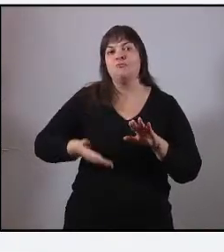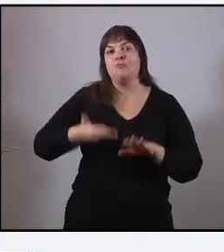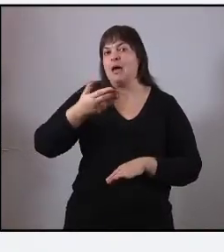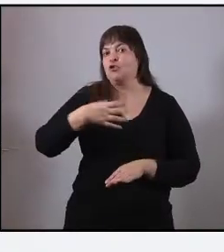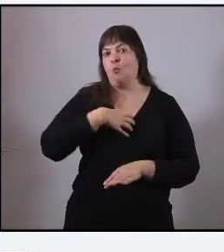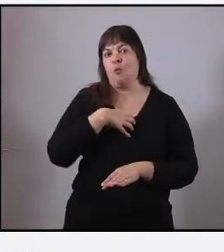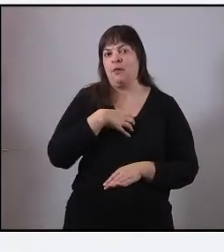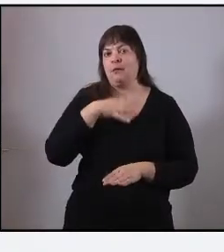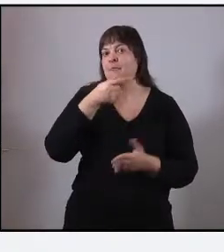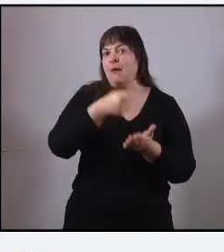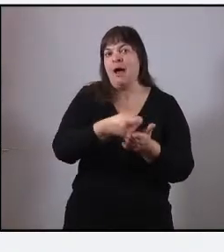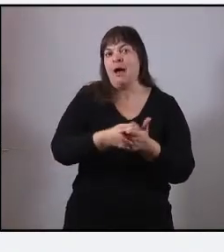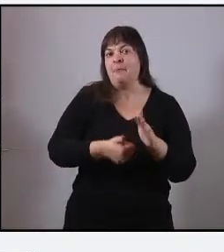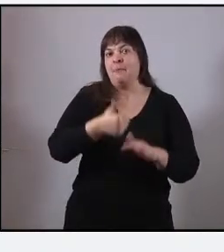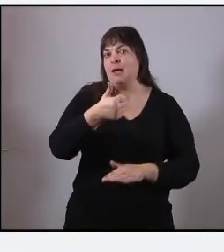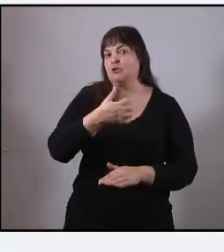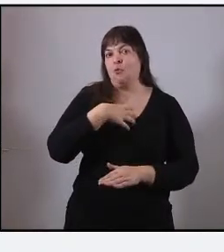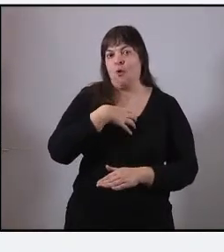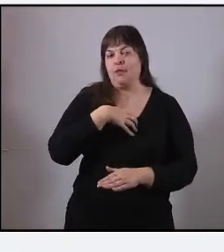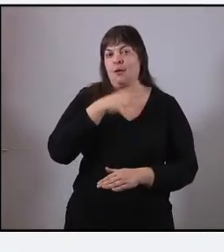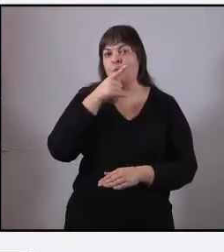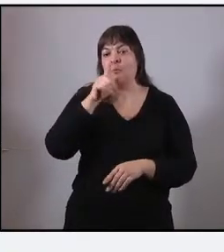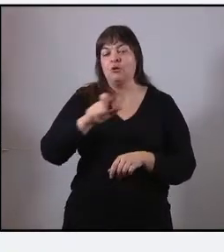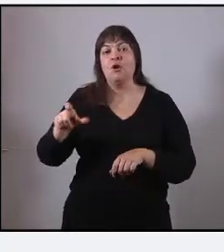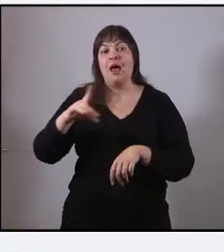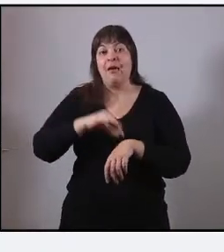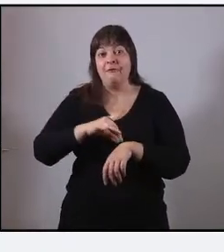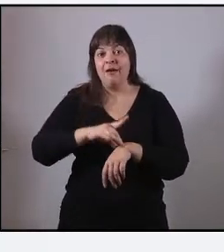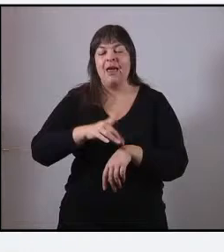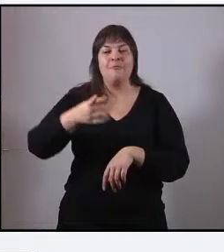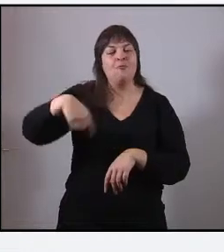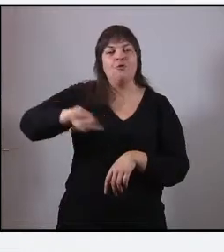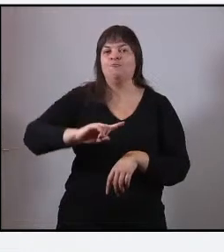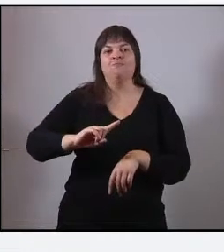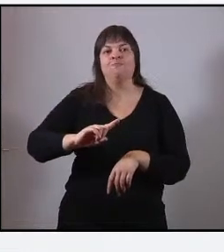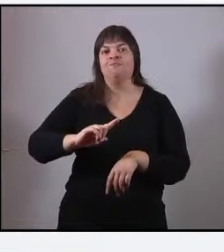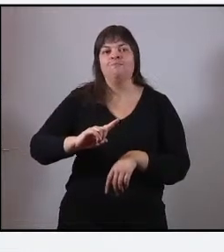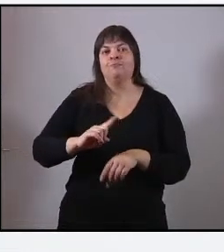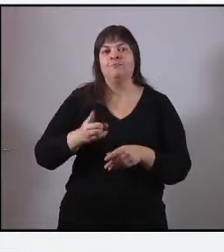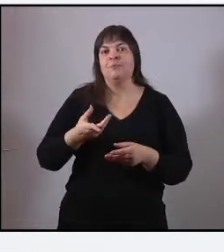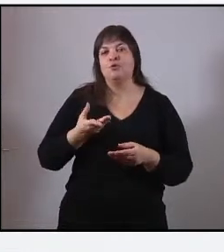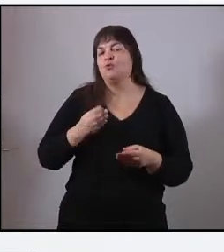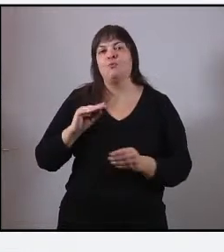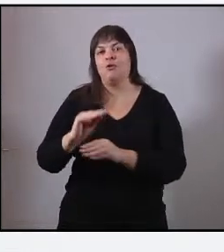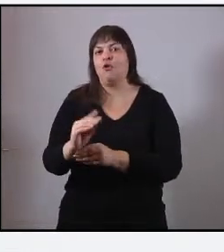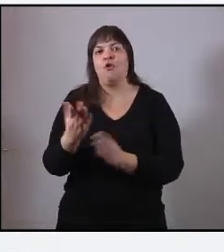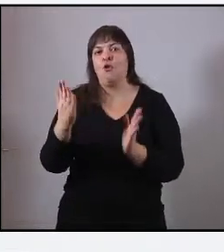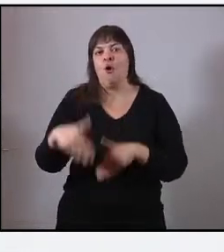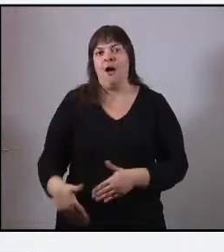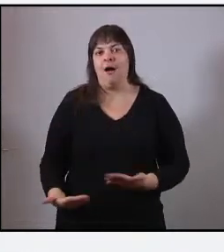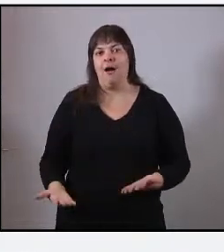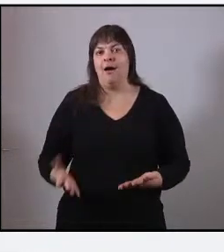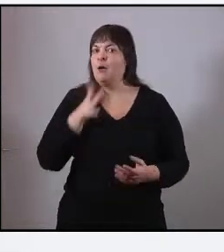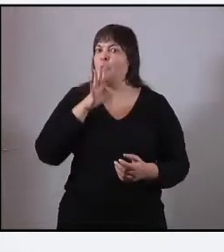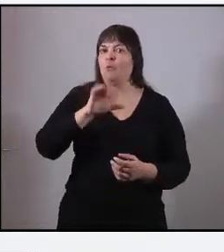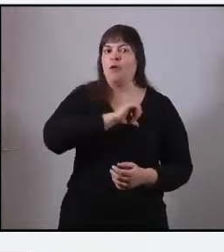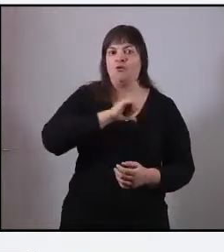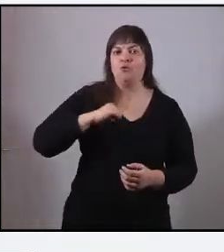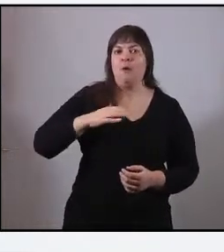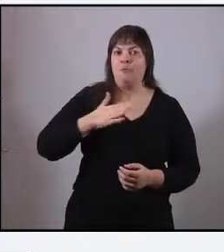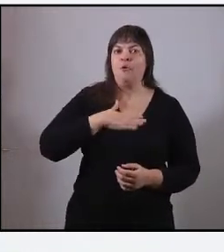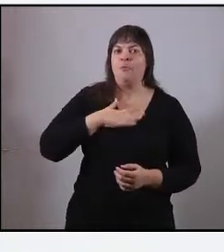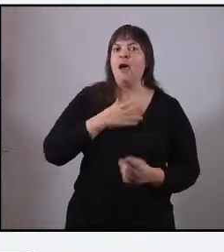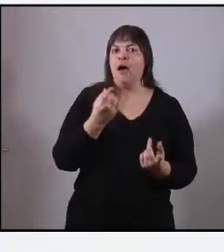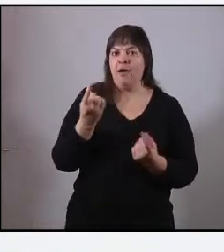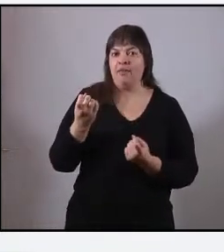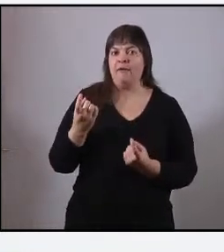ese pago. Ninguno de estos enfermos está recibiendo en estos momentos esa ayuda tan necesaria. Nuestra comunidad autónoma